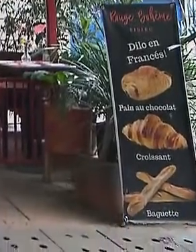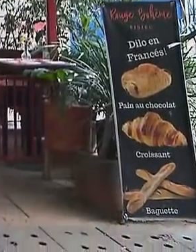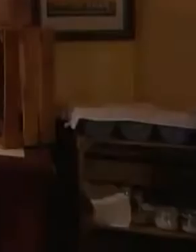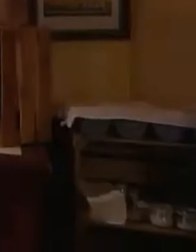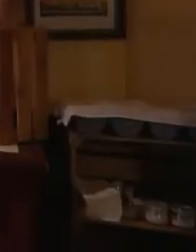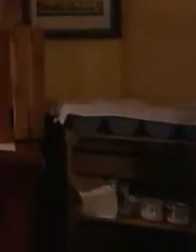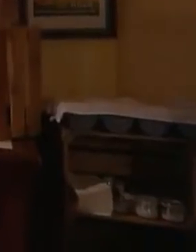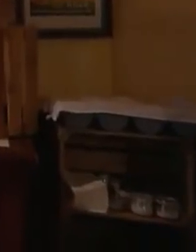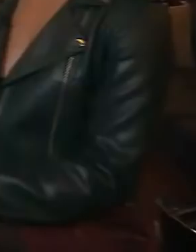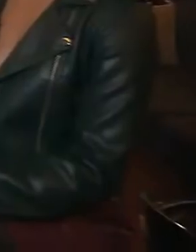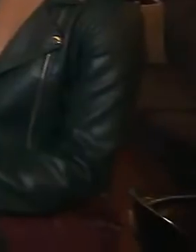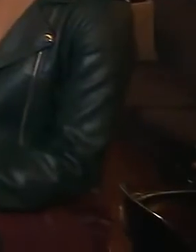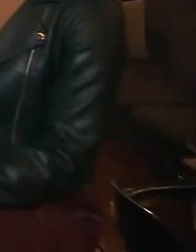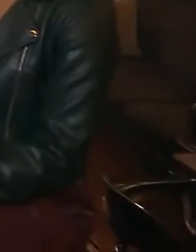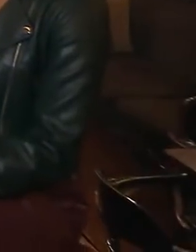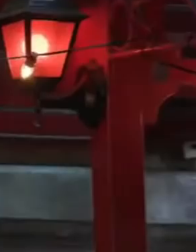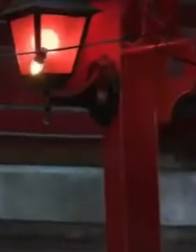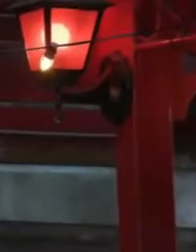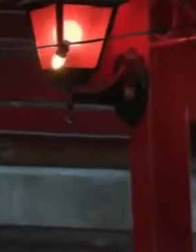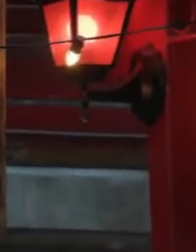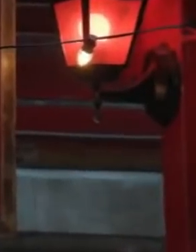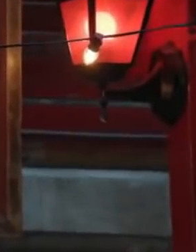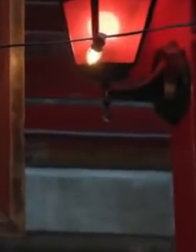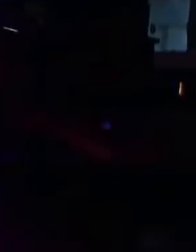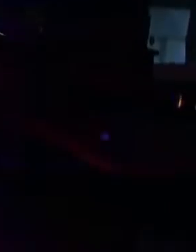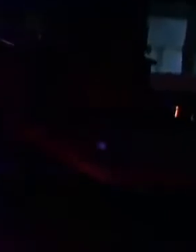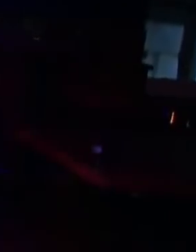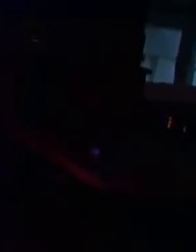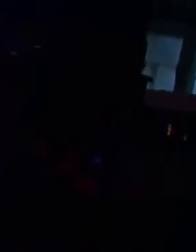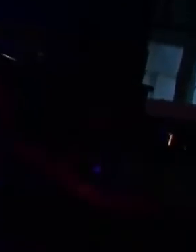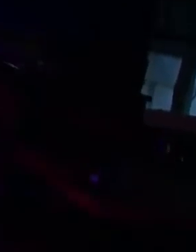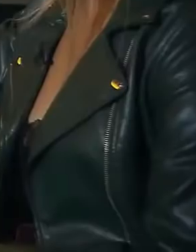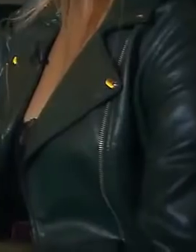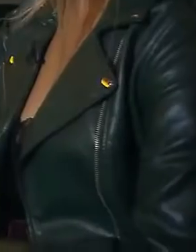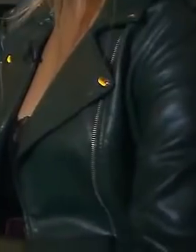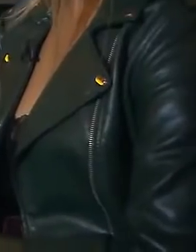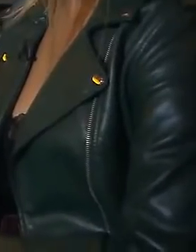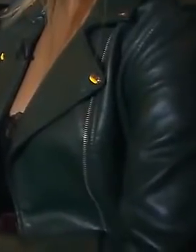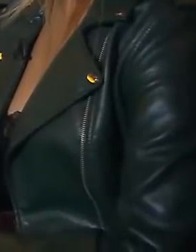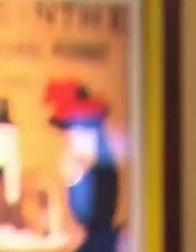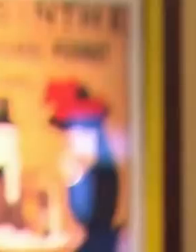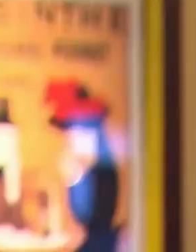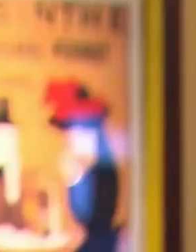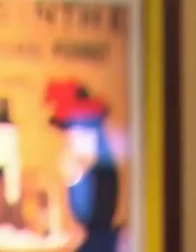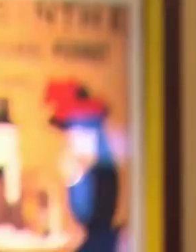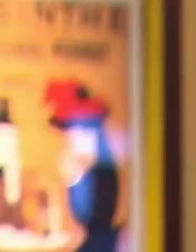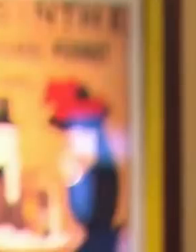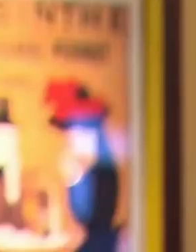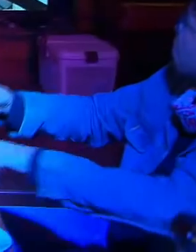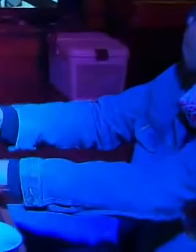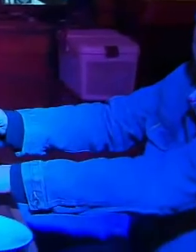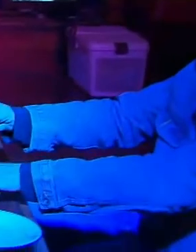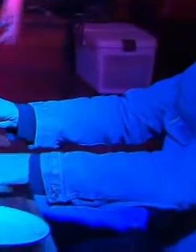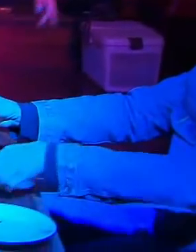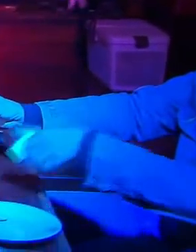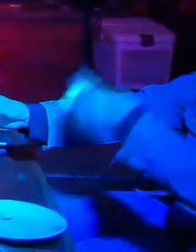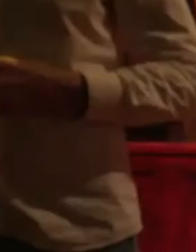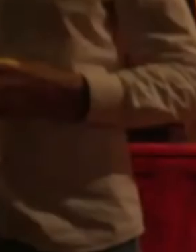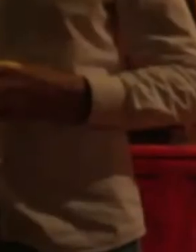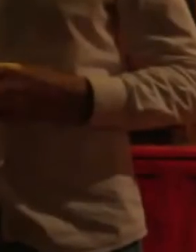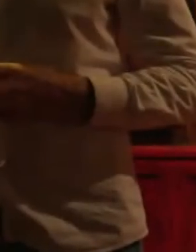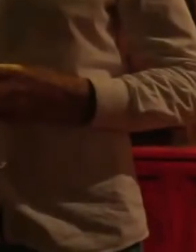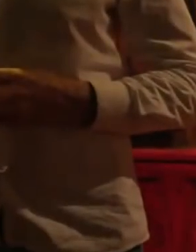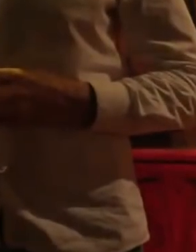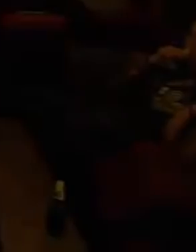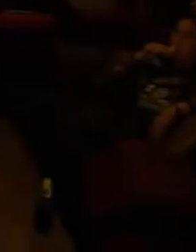Esta semana, Alexia te presenta la extravagancia que se vive en las noches de cabaret. No se pueden perder la oportunidad de